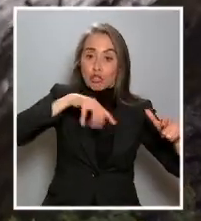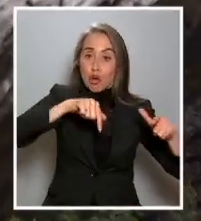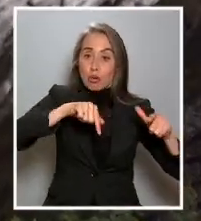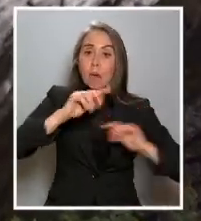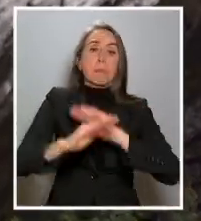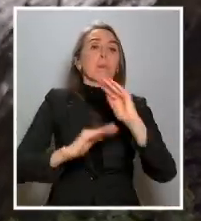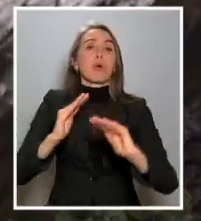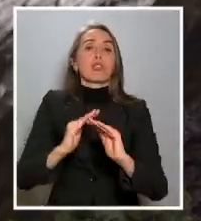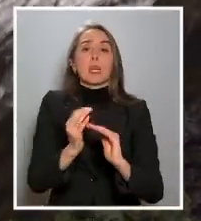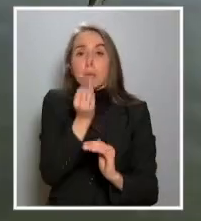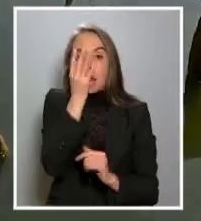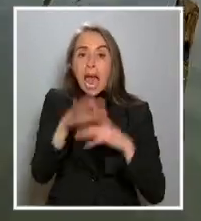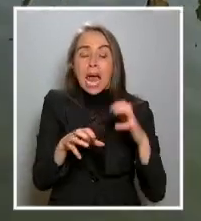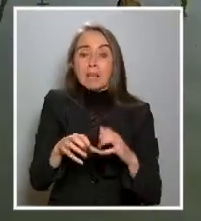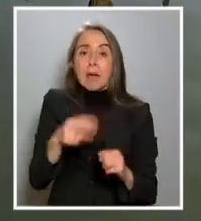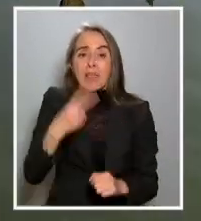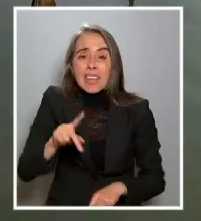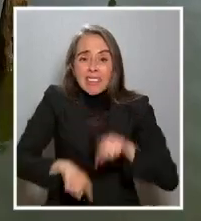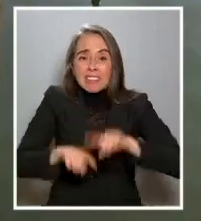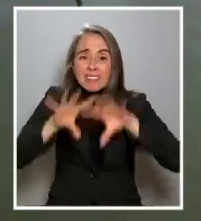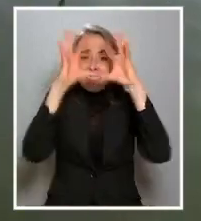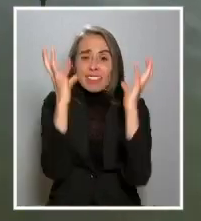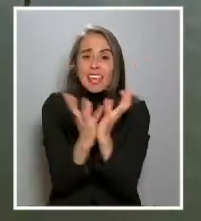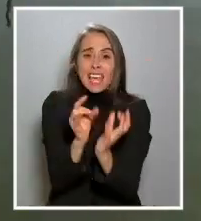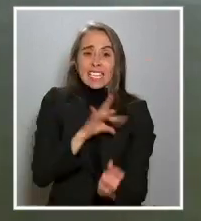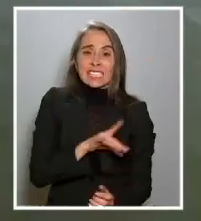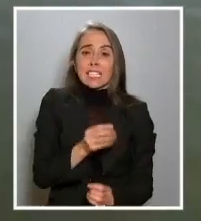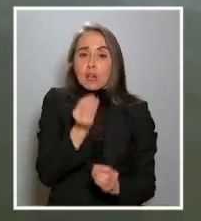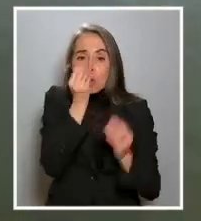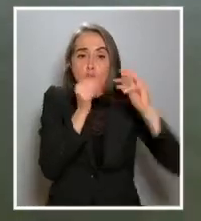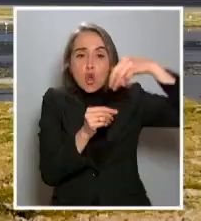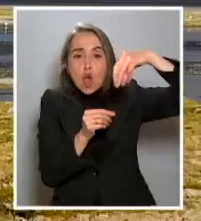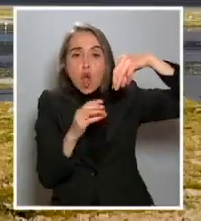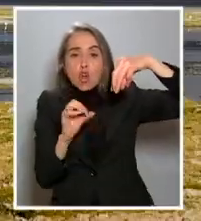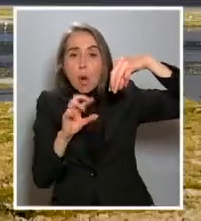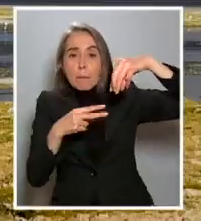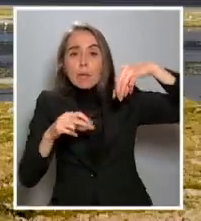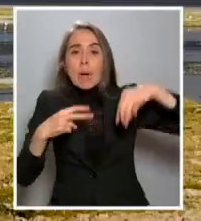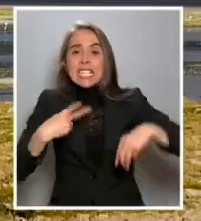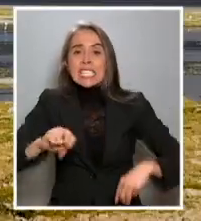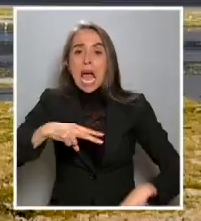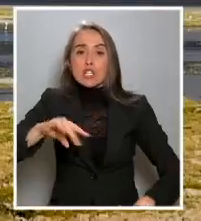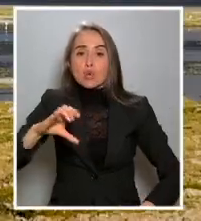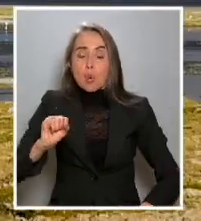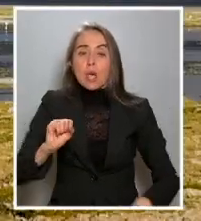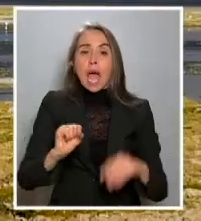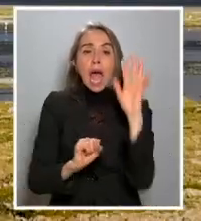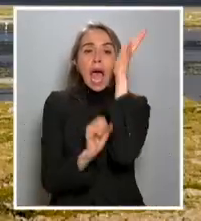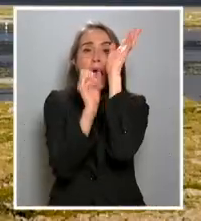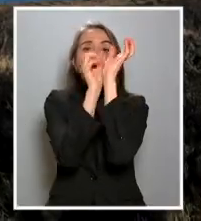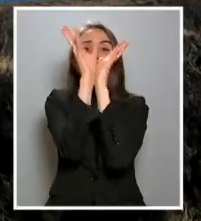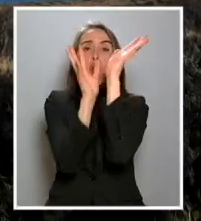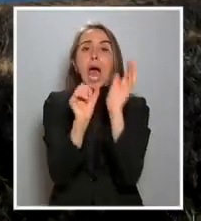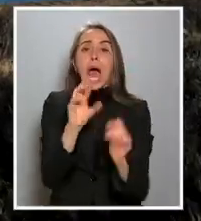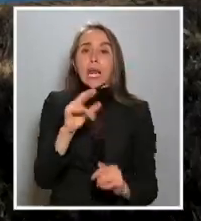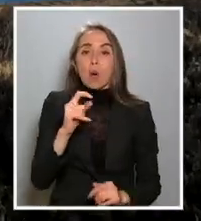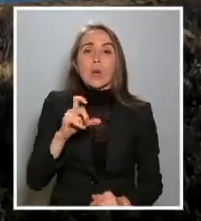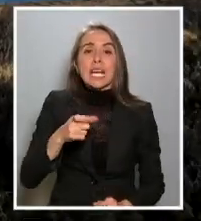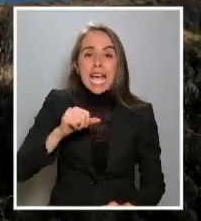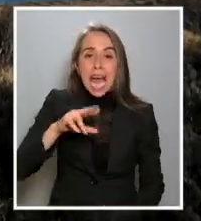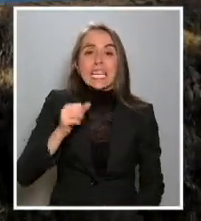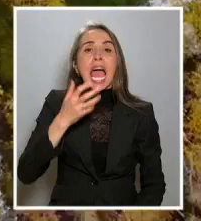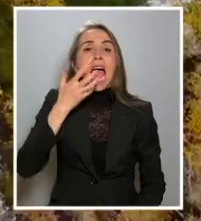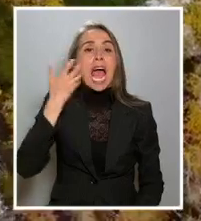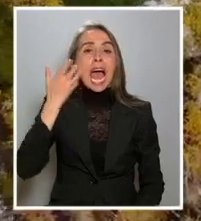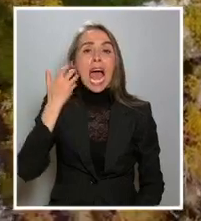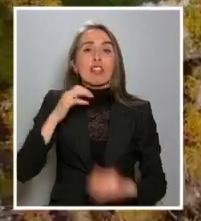también proteger a especies de nuestra tierra, como nuestro copihue, como la ñañuca, la araucaria, el gato andino, el monito